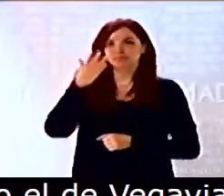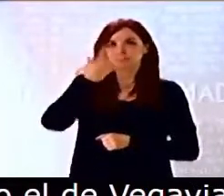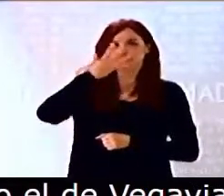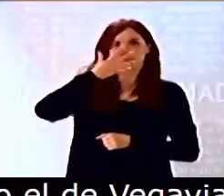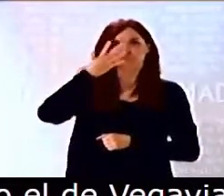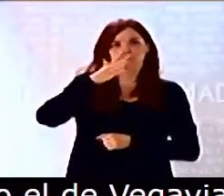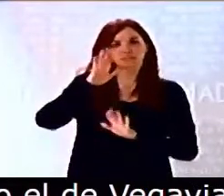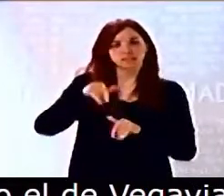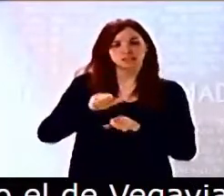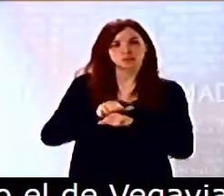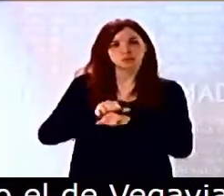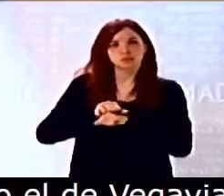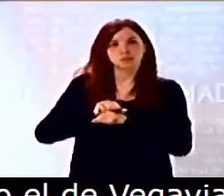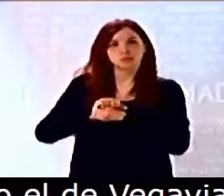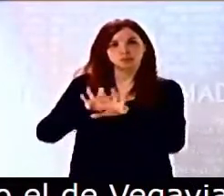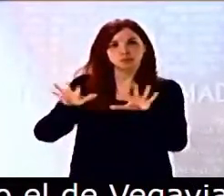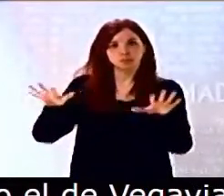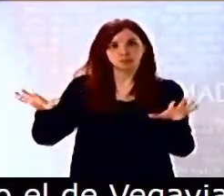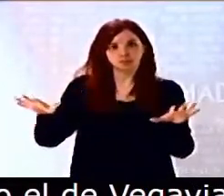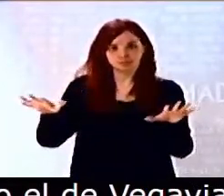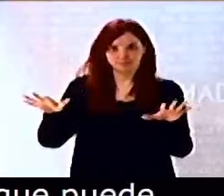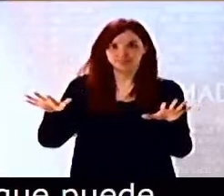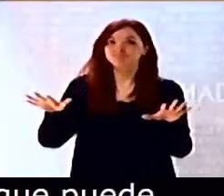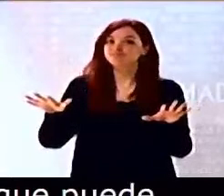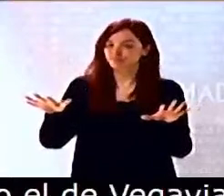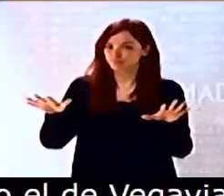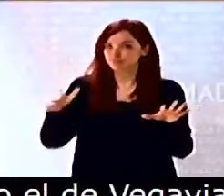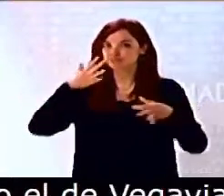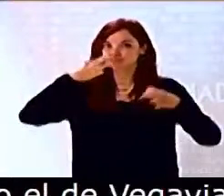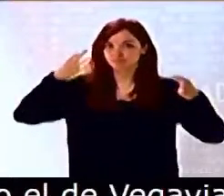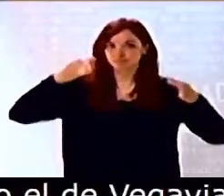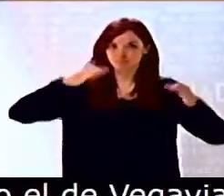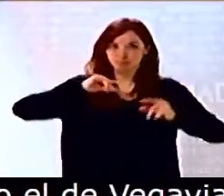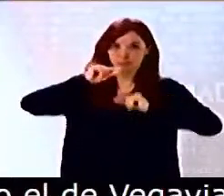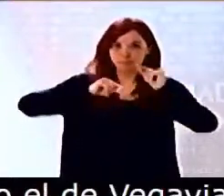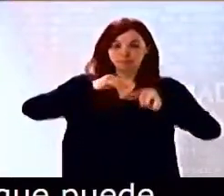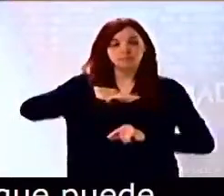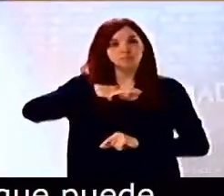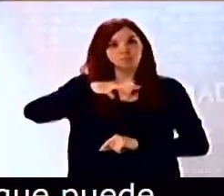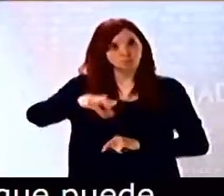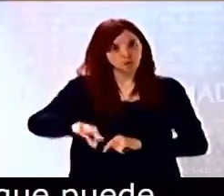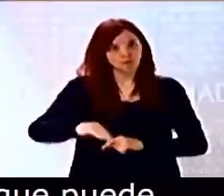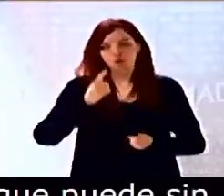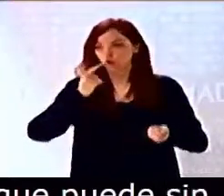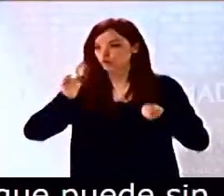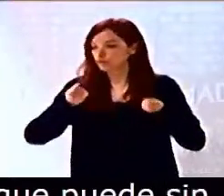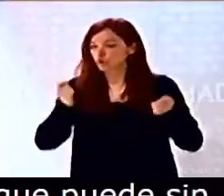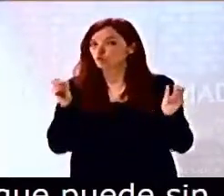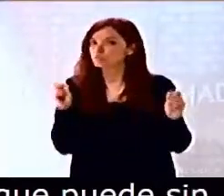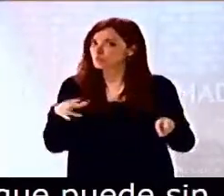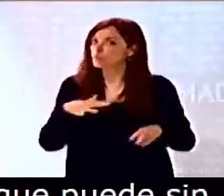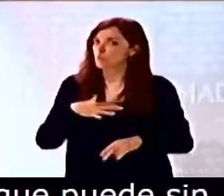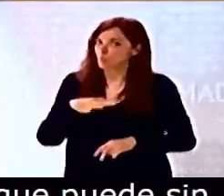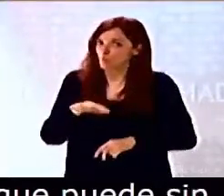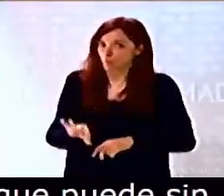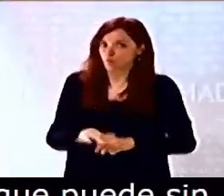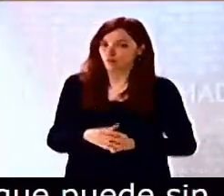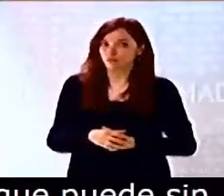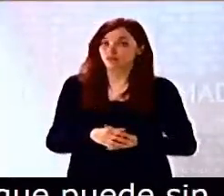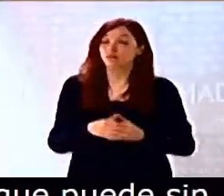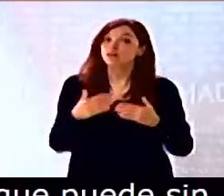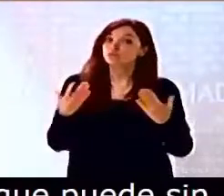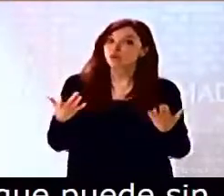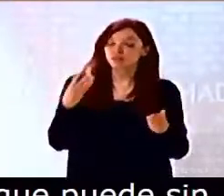sin duda ninguna lo que es la transmisión comunitaria del virus, y de una forma descontrolada. Por lo tanto,